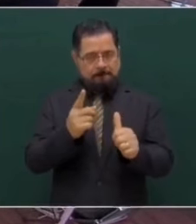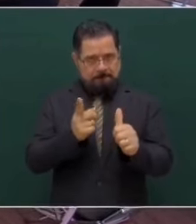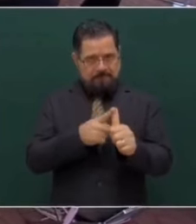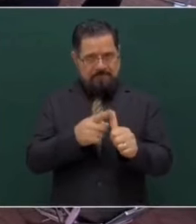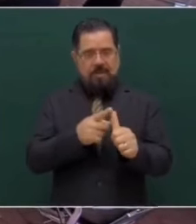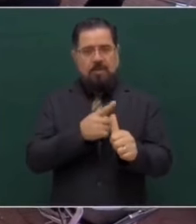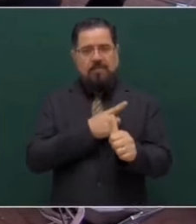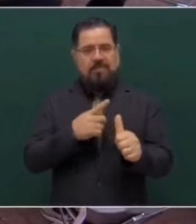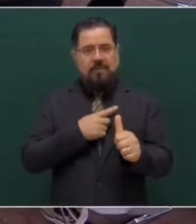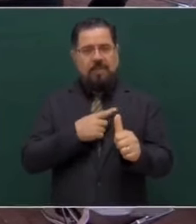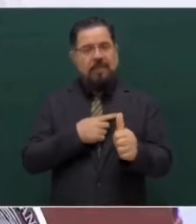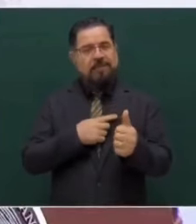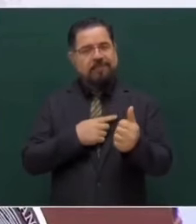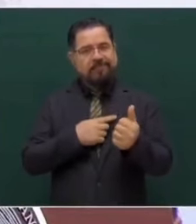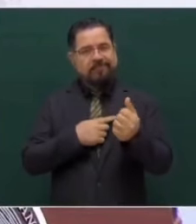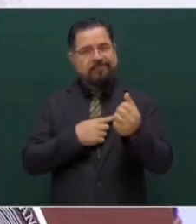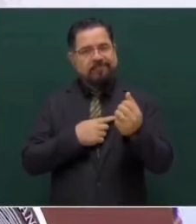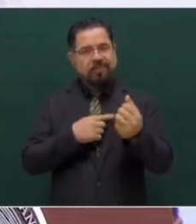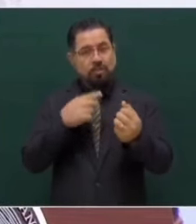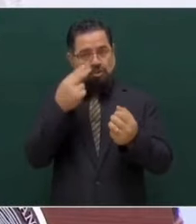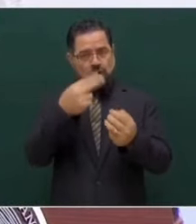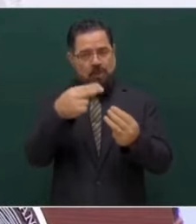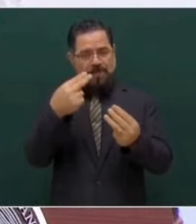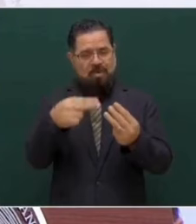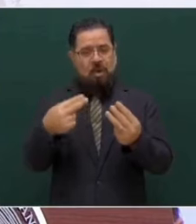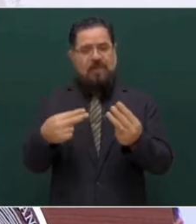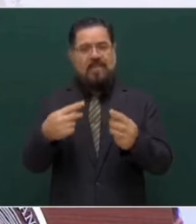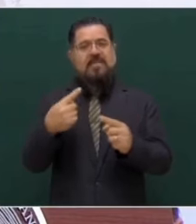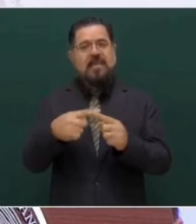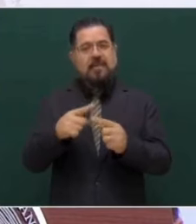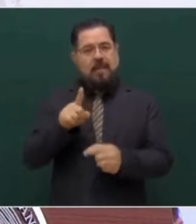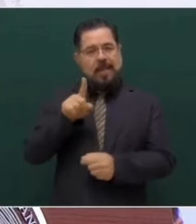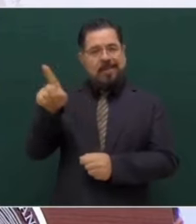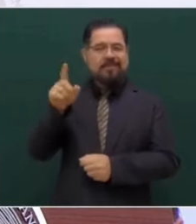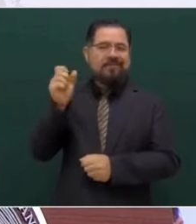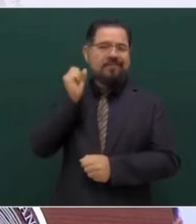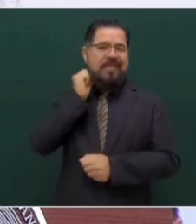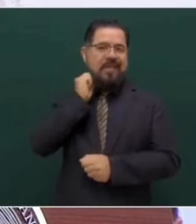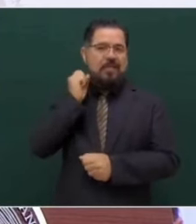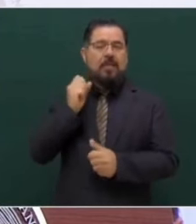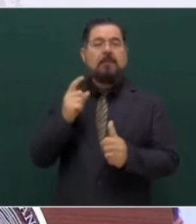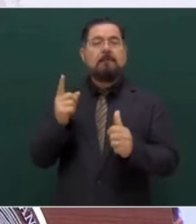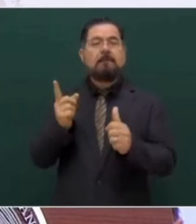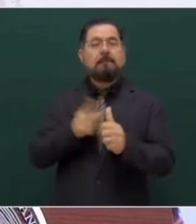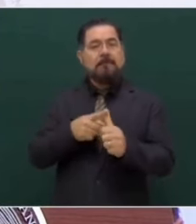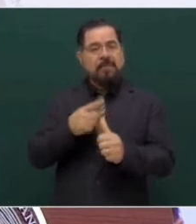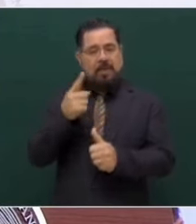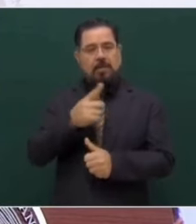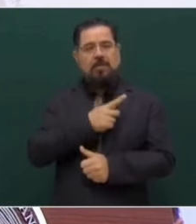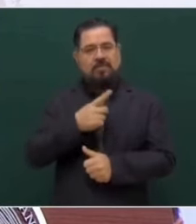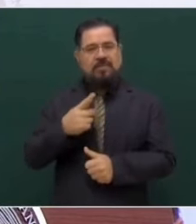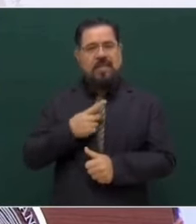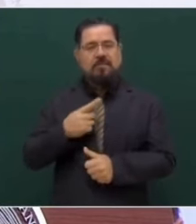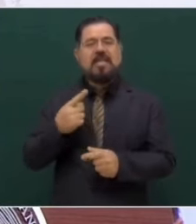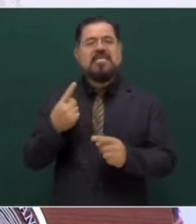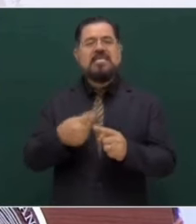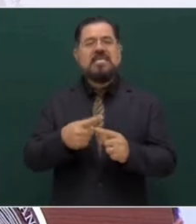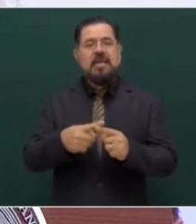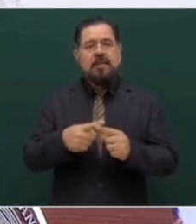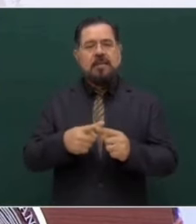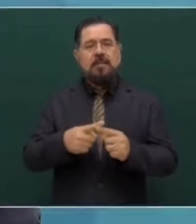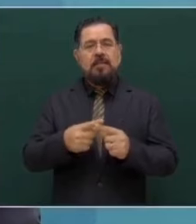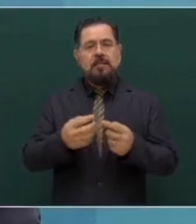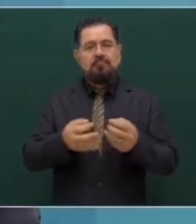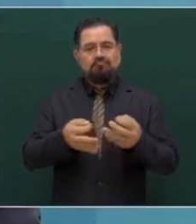parte de el Senado la renuncia de Saldívar. Entendemos